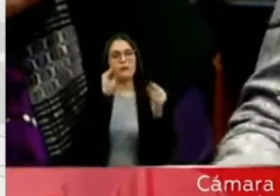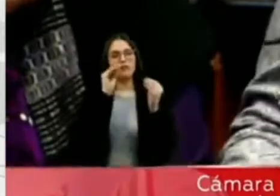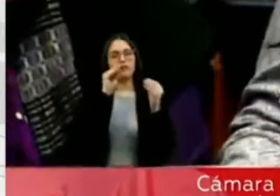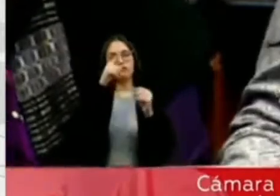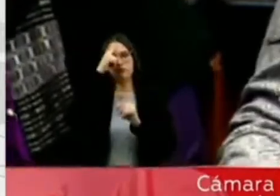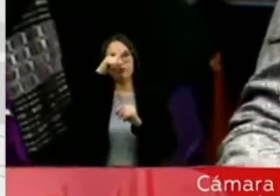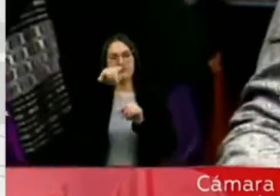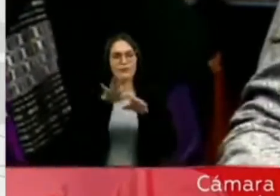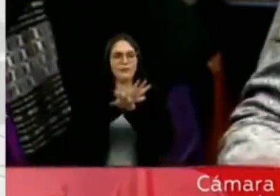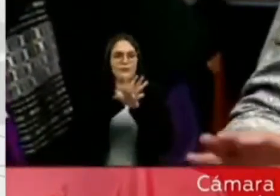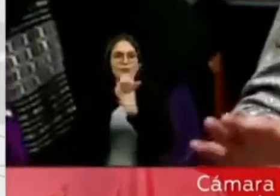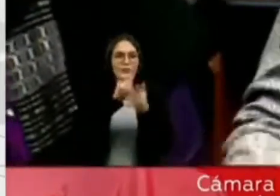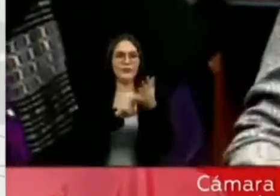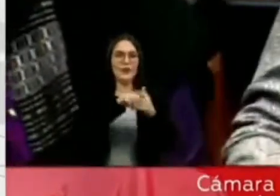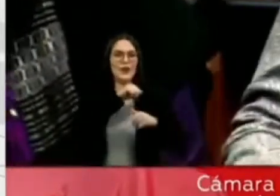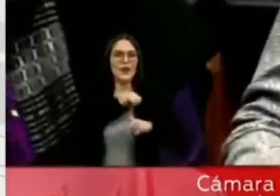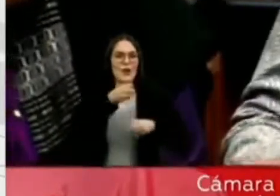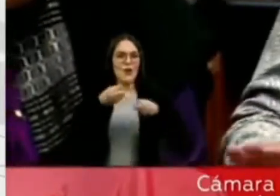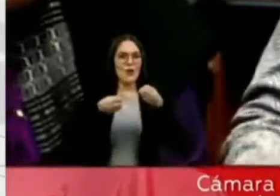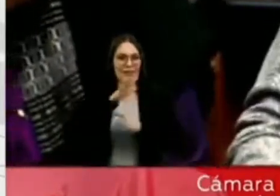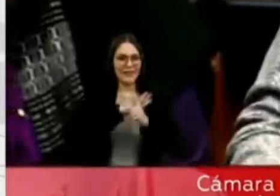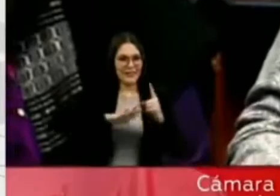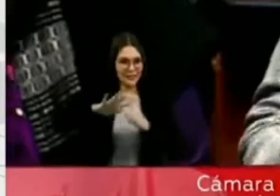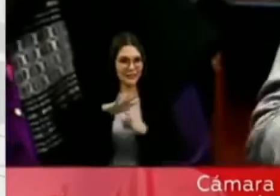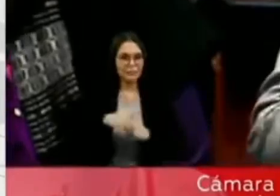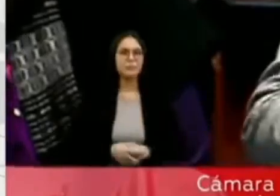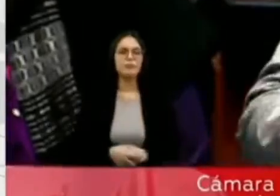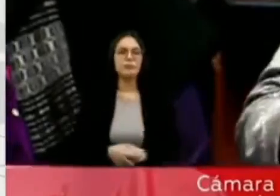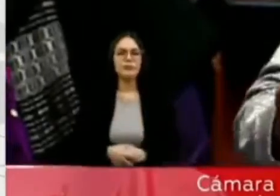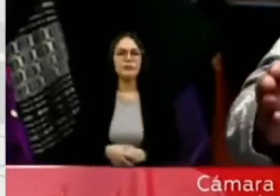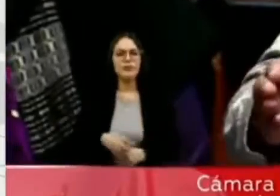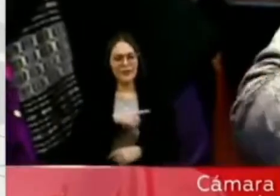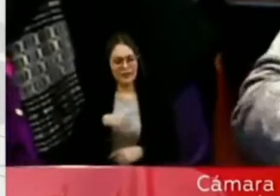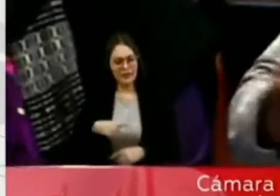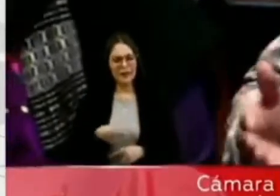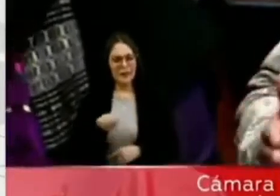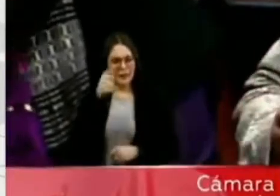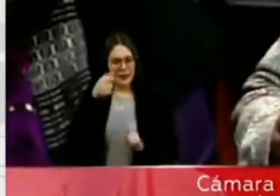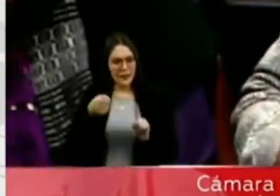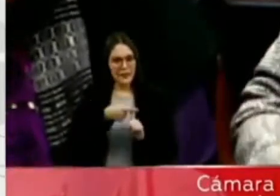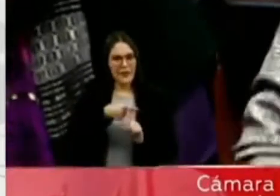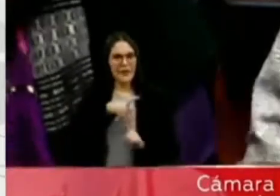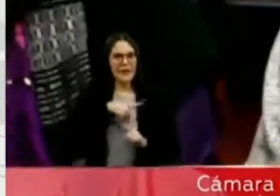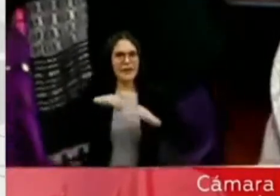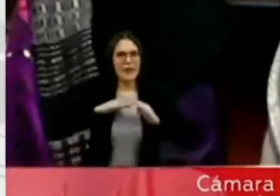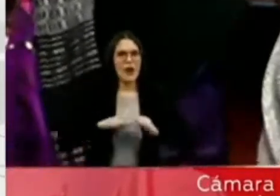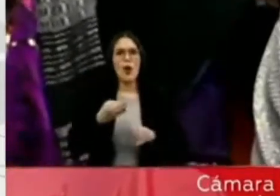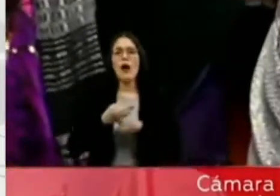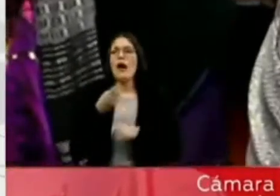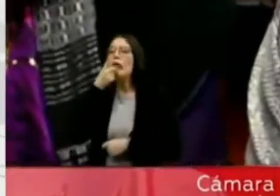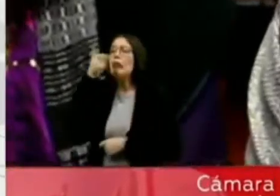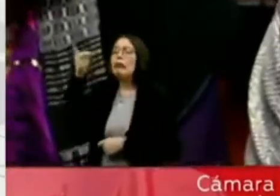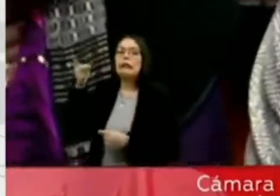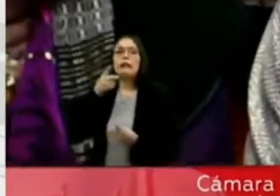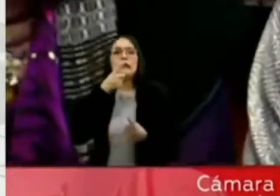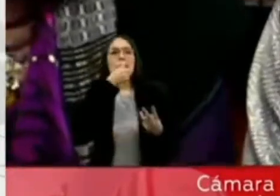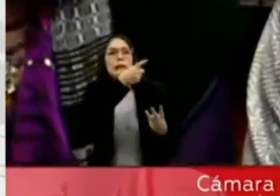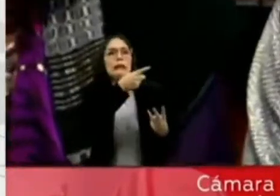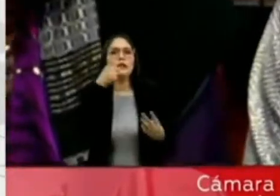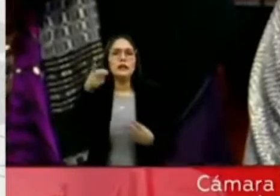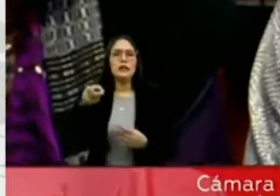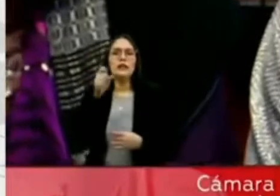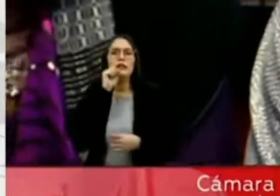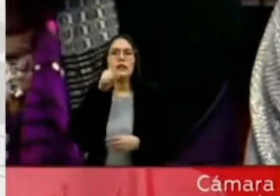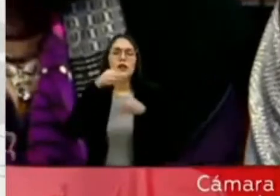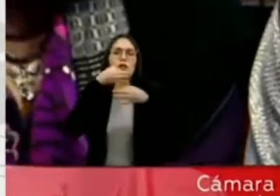que vale la pena serenarnos y aclarar que estamos discutiendo de dichos entre dichos. Un tuit de Álvarez